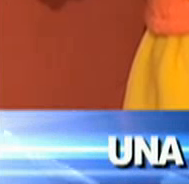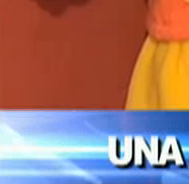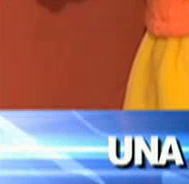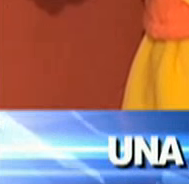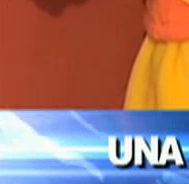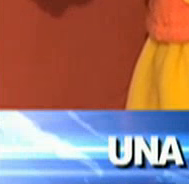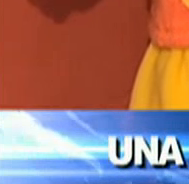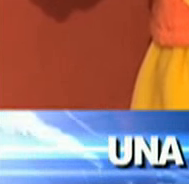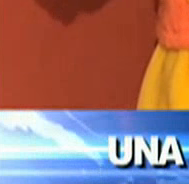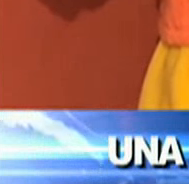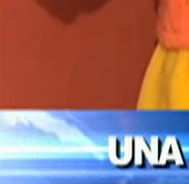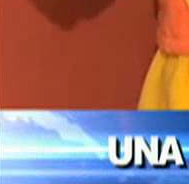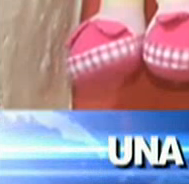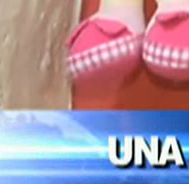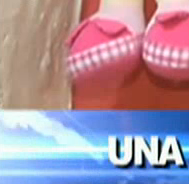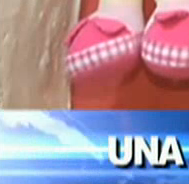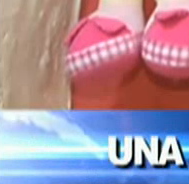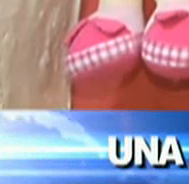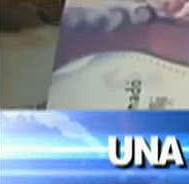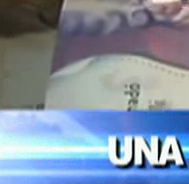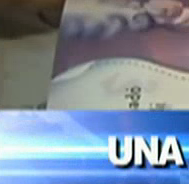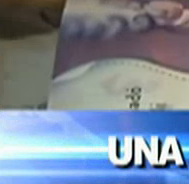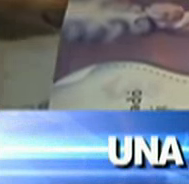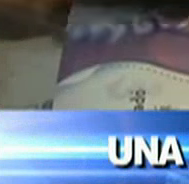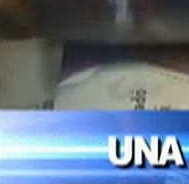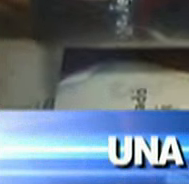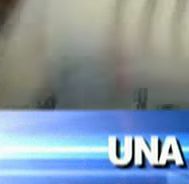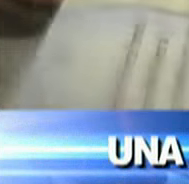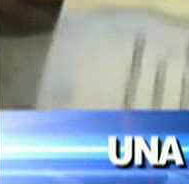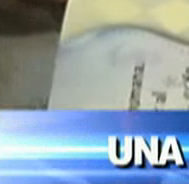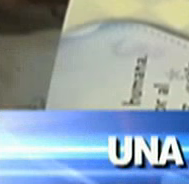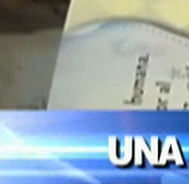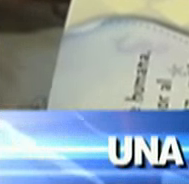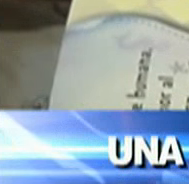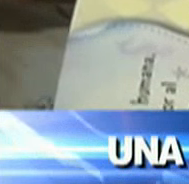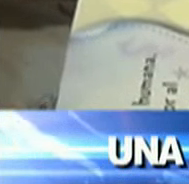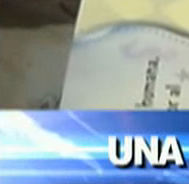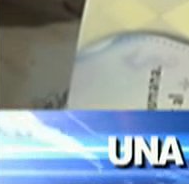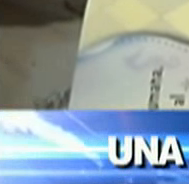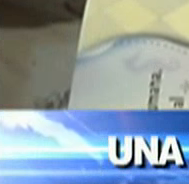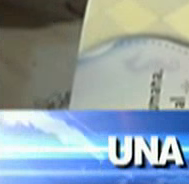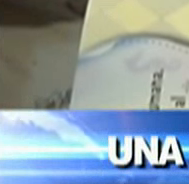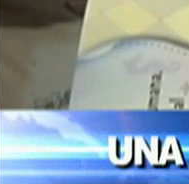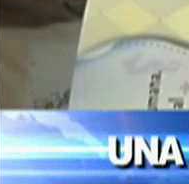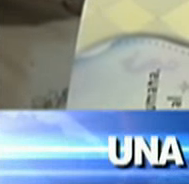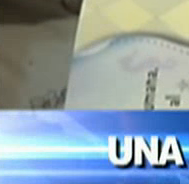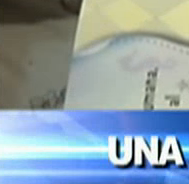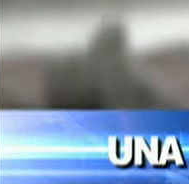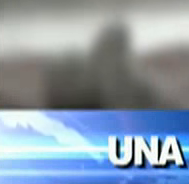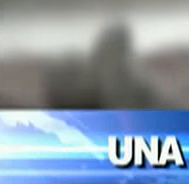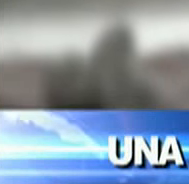Sus padres claman por ayuda para poder solventar el costoso tratamiento que debe recibir esta